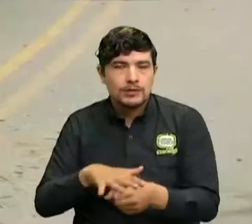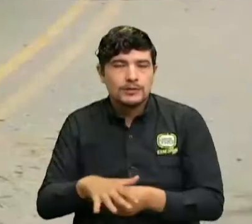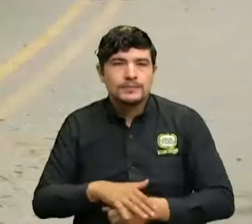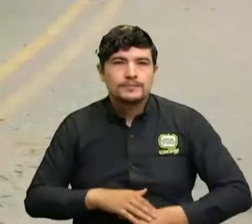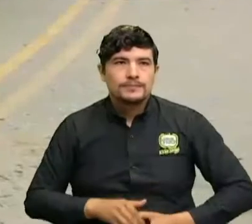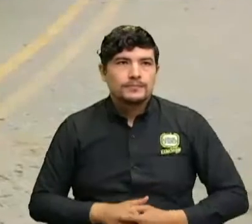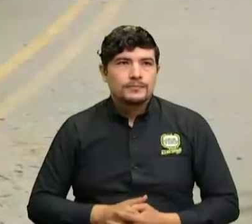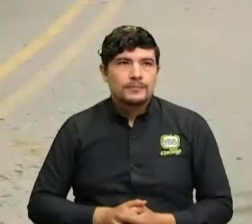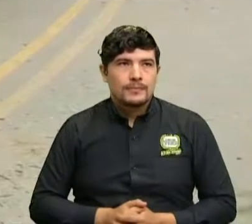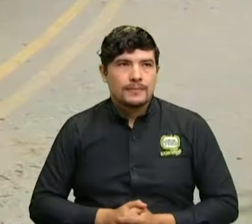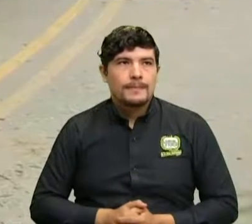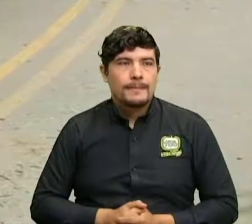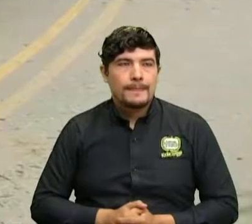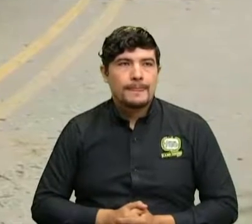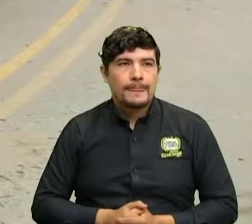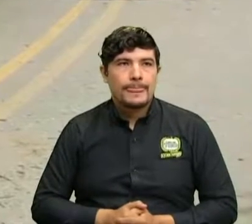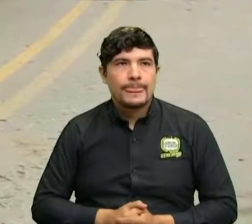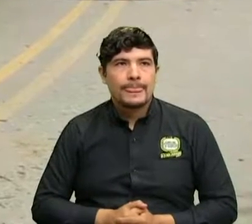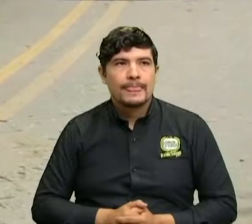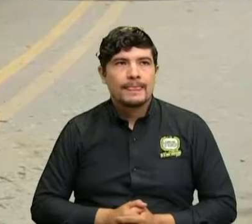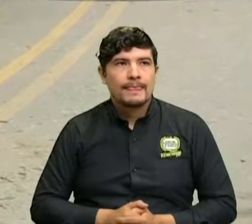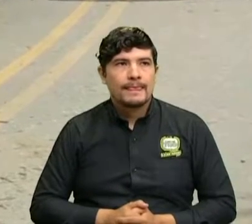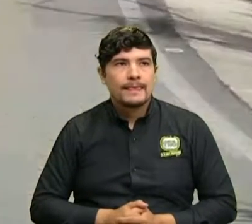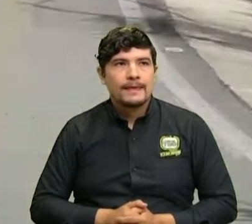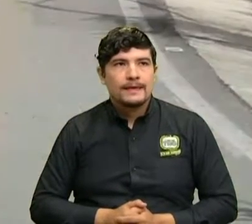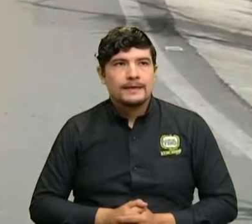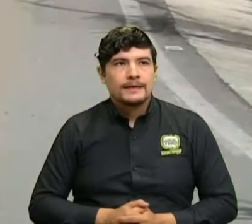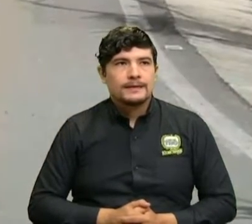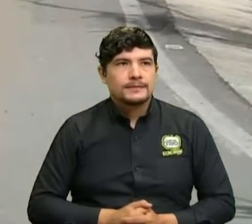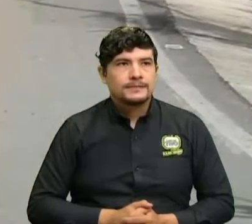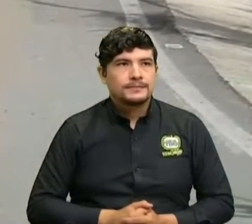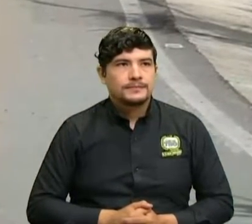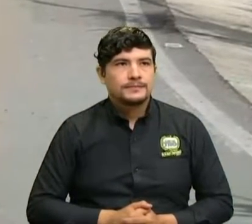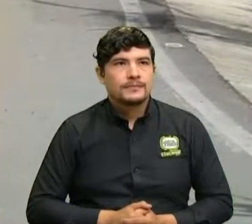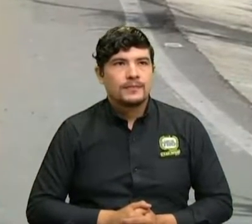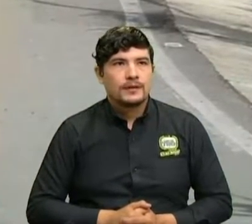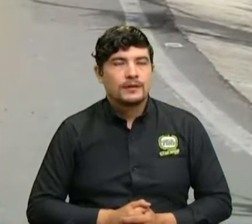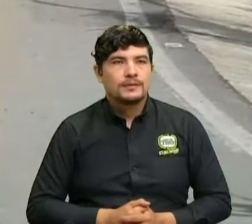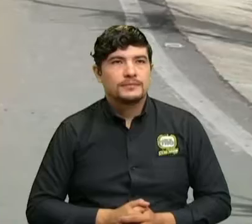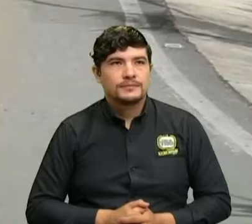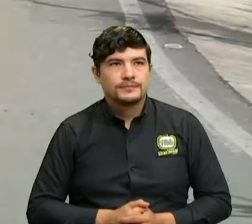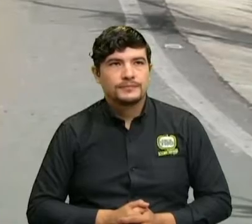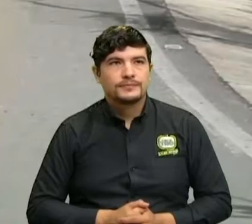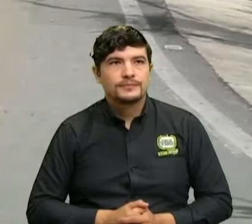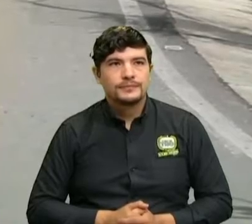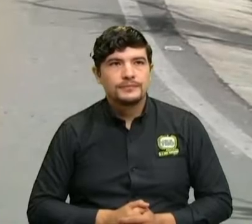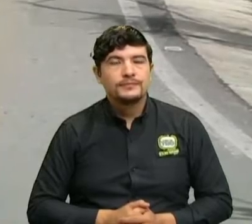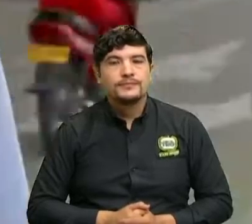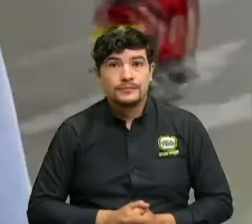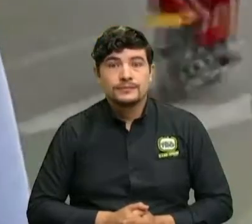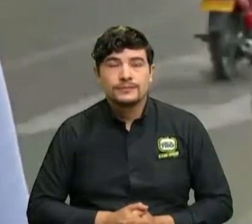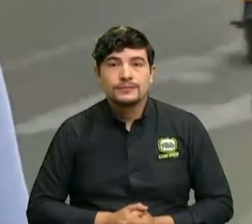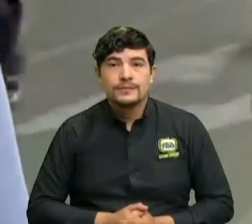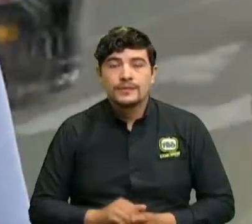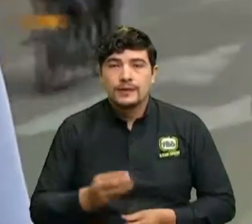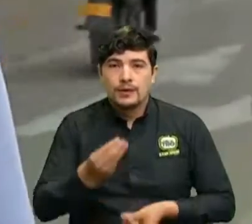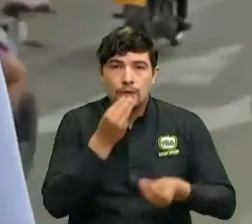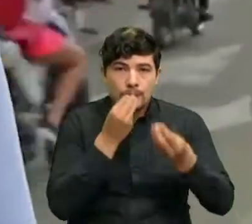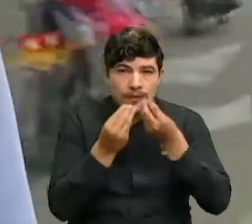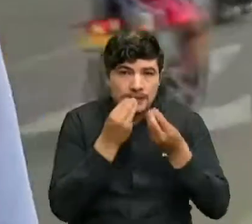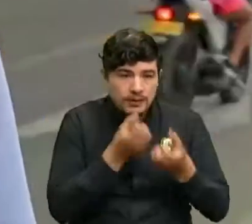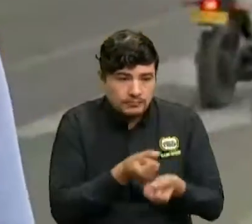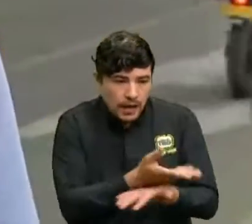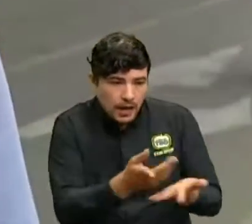avícolas, de los que procesan, los que tienen cría de pollo, cría de cerdos, están escaseando los insumos para